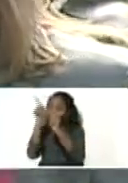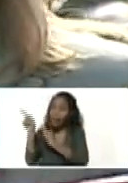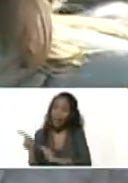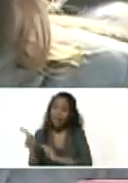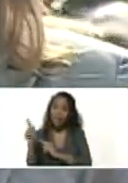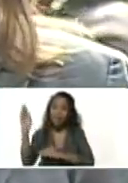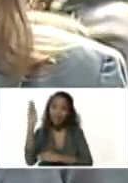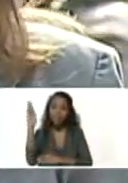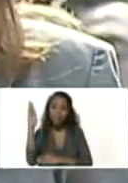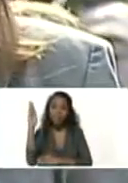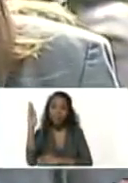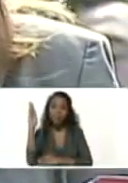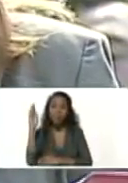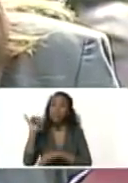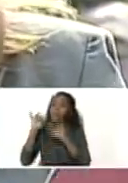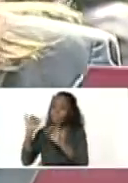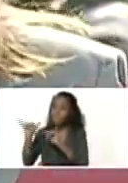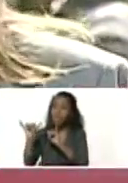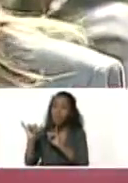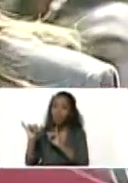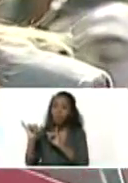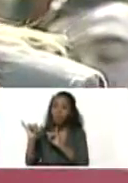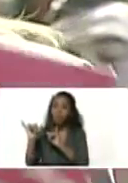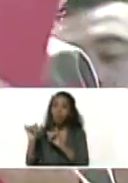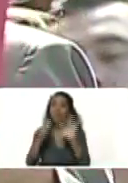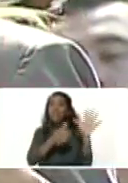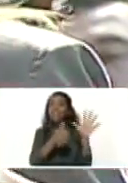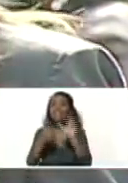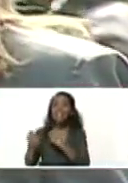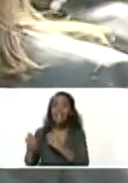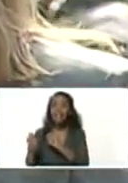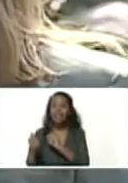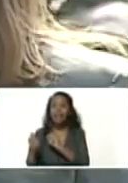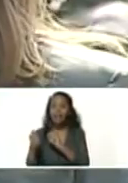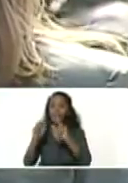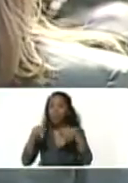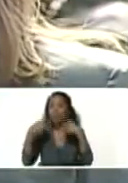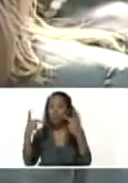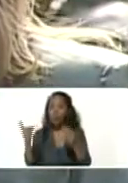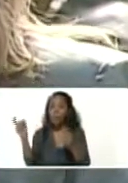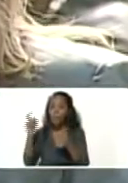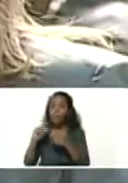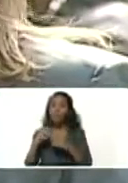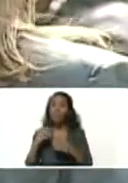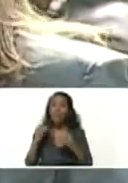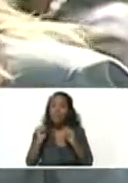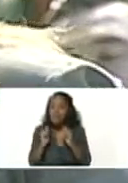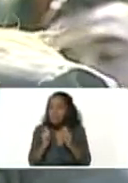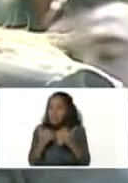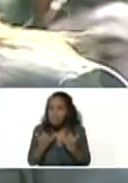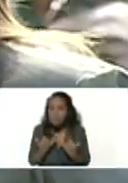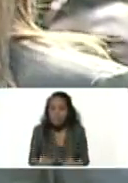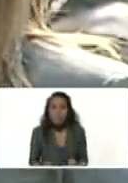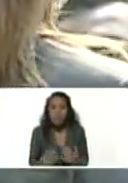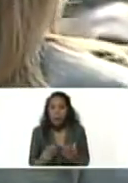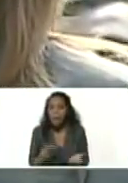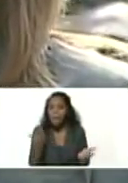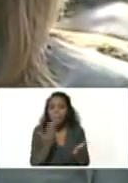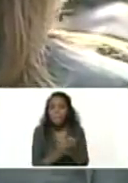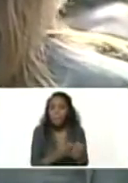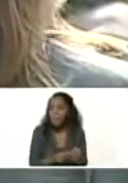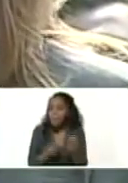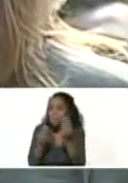de ese templo. Asimismo, entonces, tenemos 60 nuevos que recién nos acaban de entregar el pastor